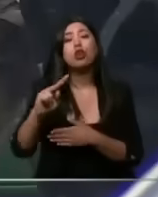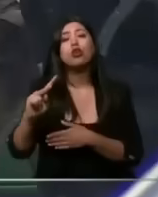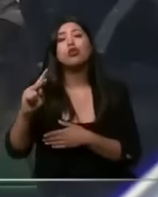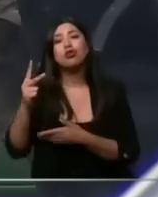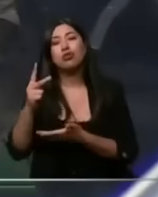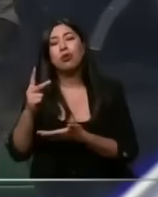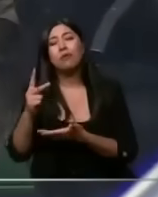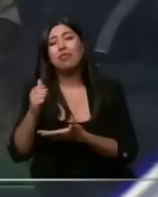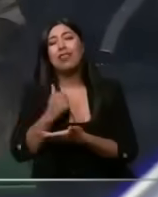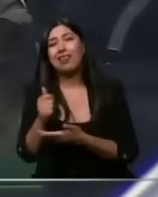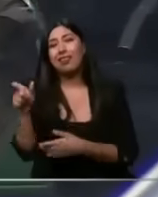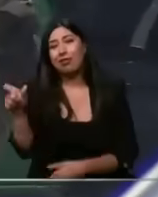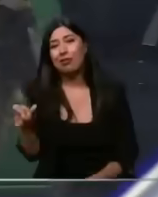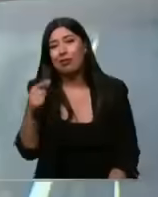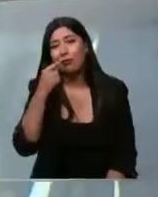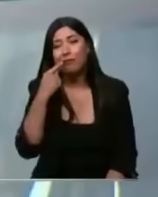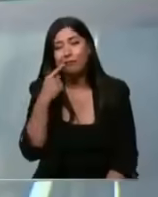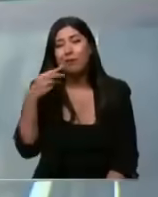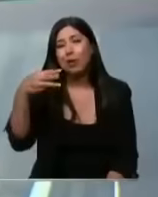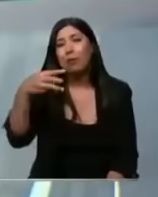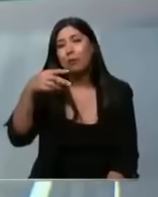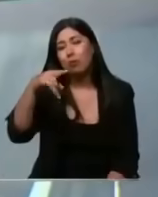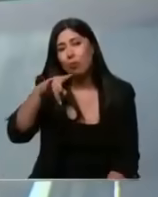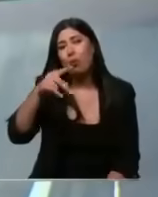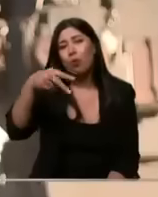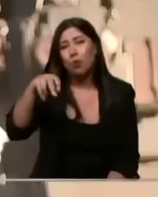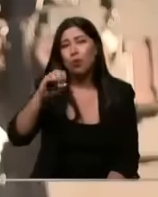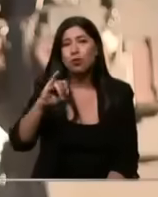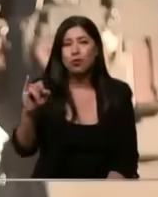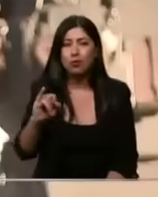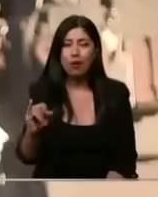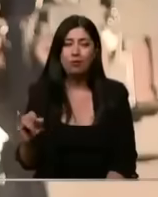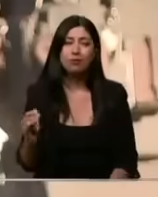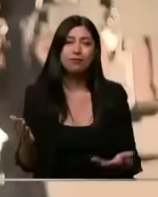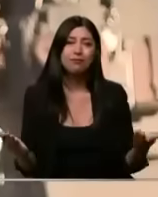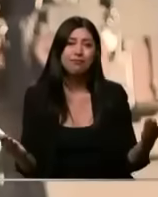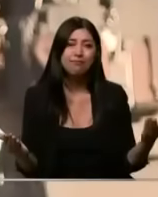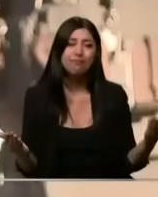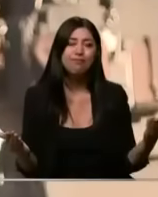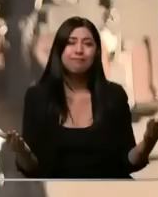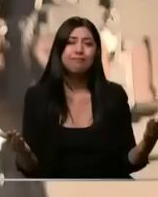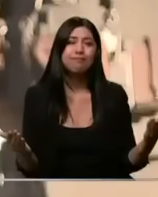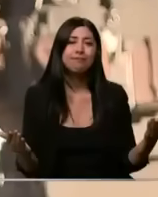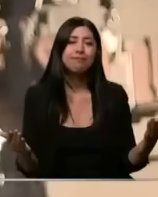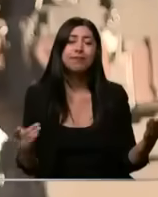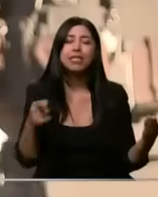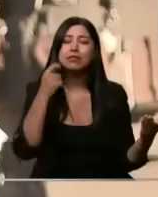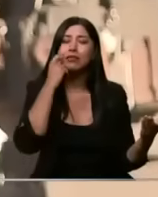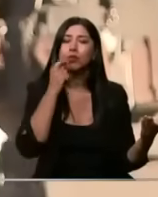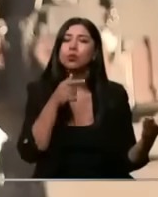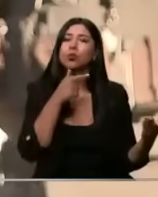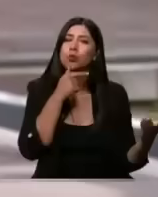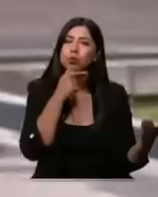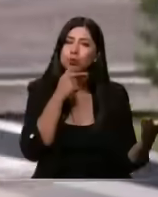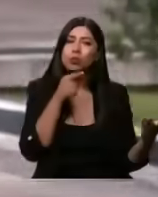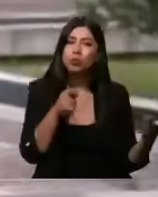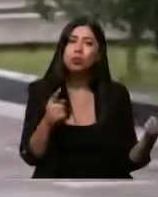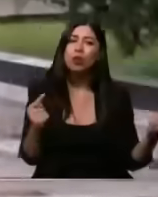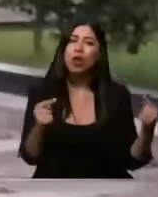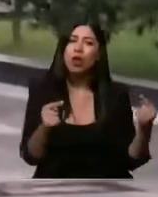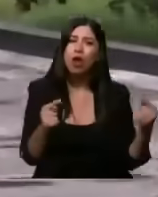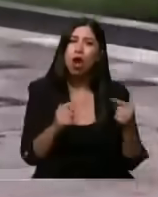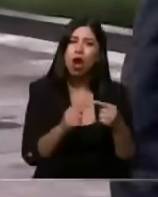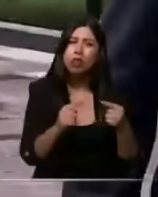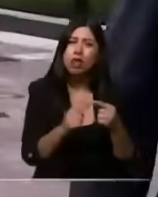inteligencia, crimen organizado y seguridad migratoria, el mismo Sergio Muñoz. Ahí se abre otra arista en esta trama. Sí,